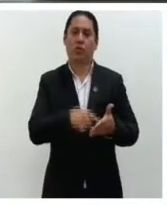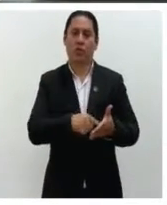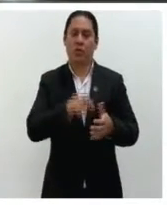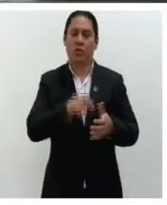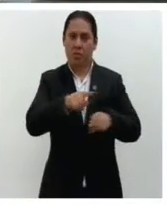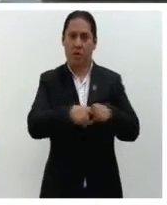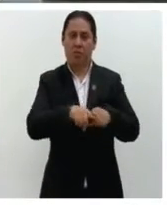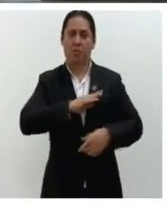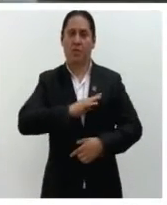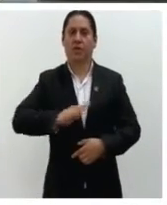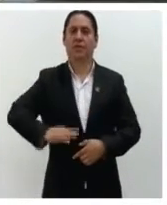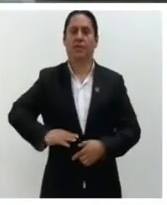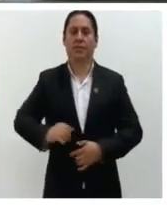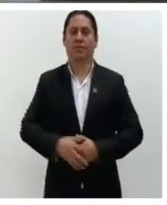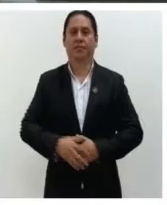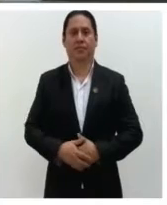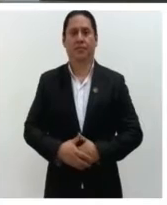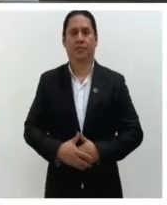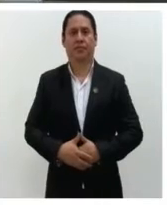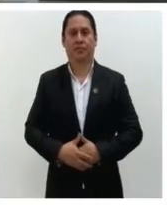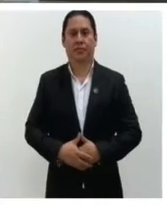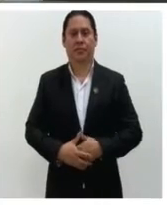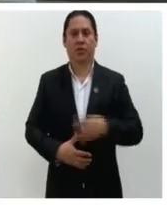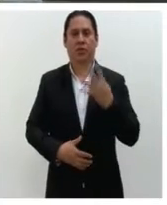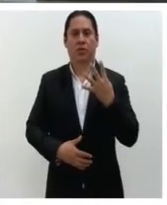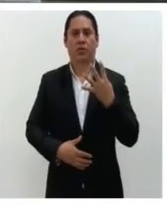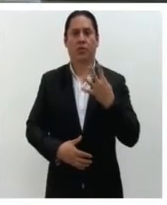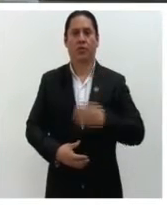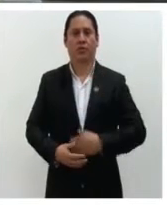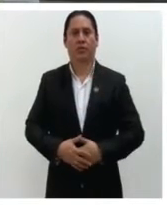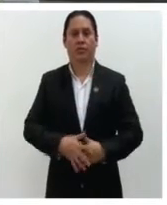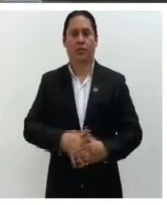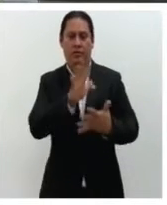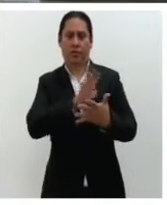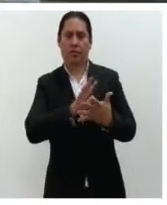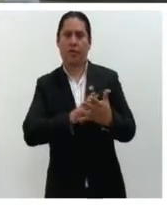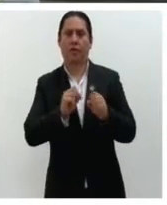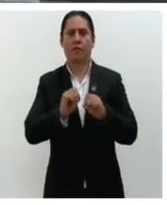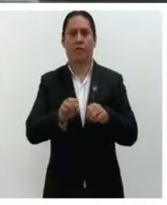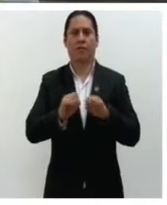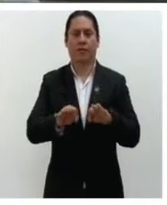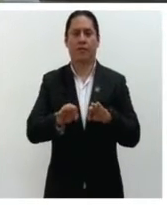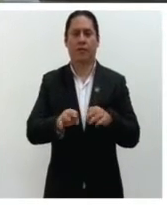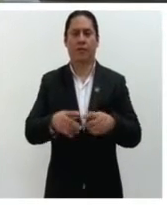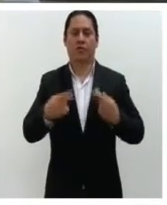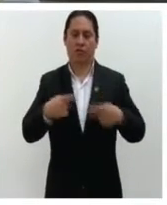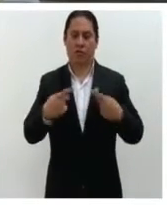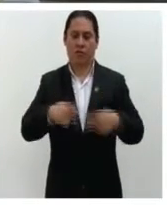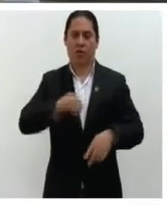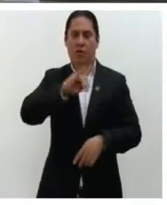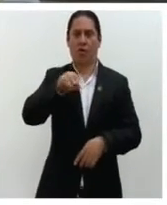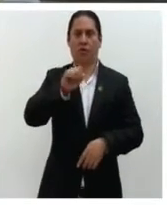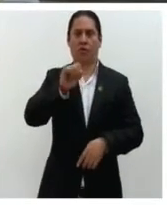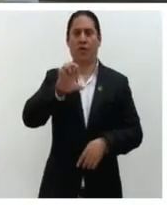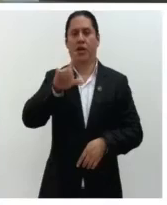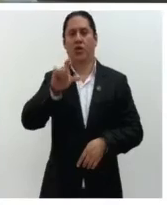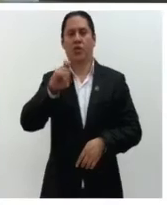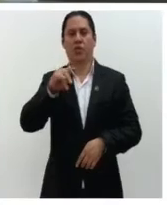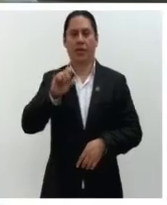ese municipio. Punto número 4. Lectura del oficio signado por el ciudadano José Luis La Parra